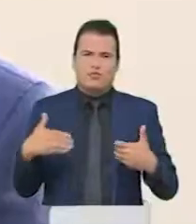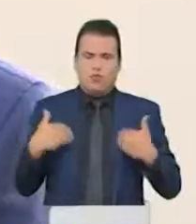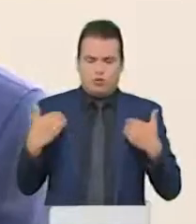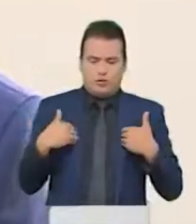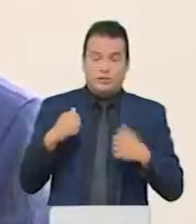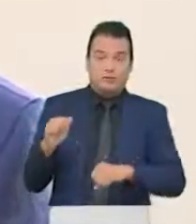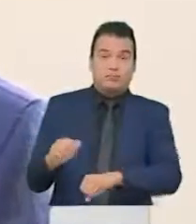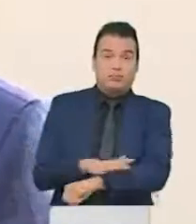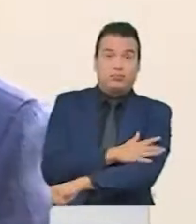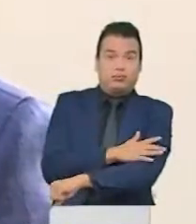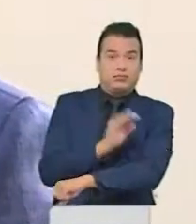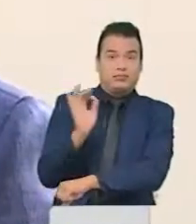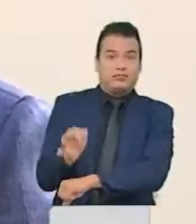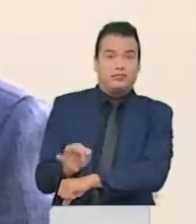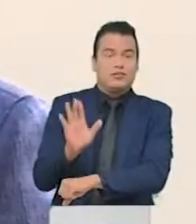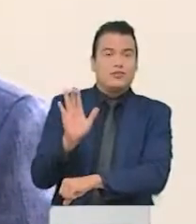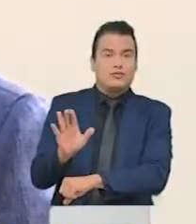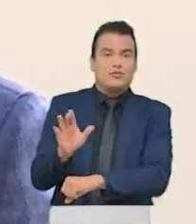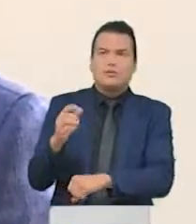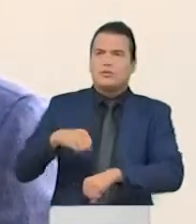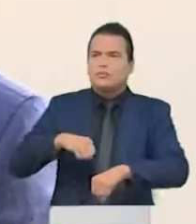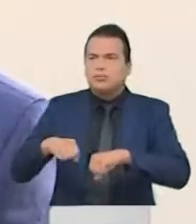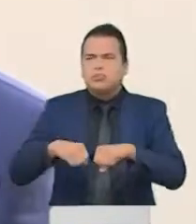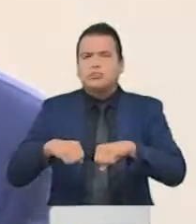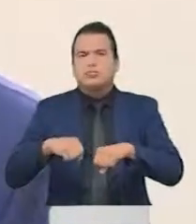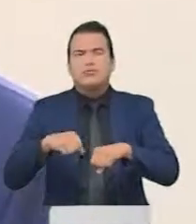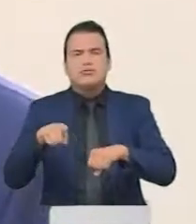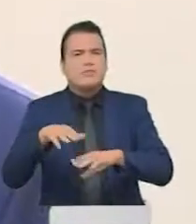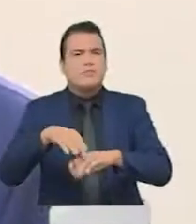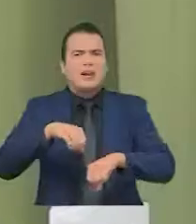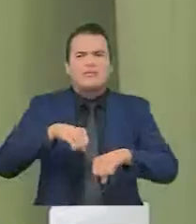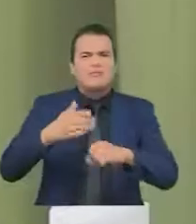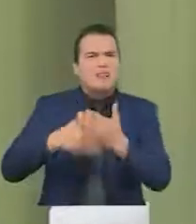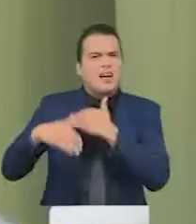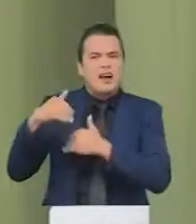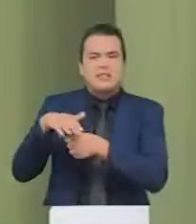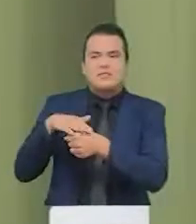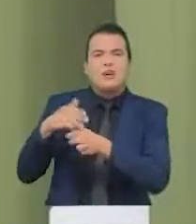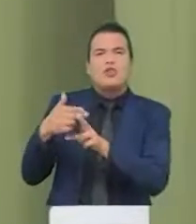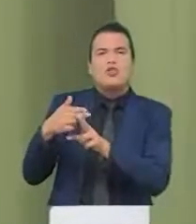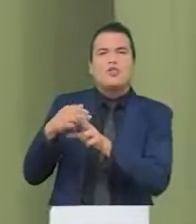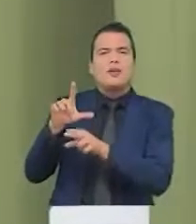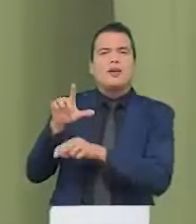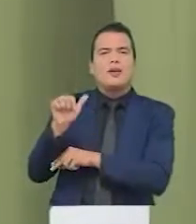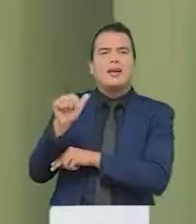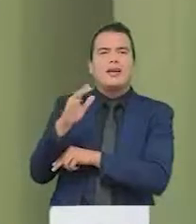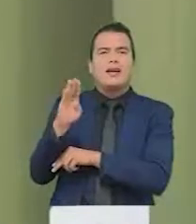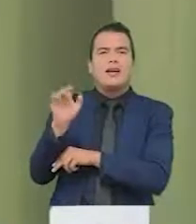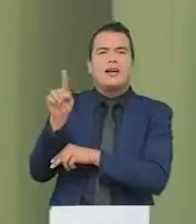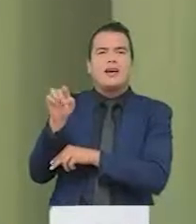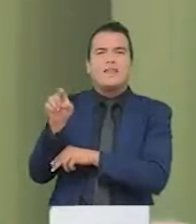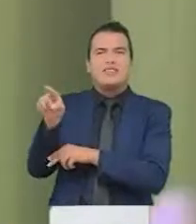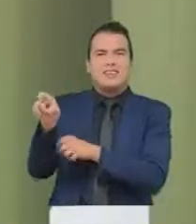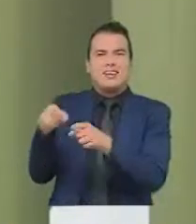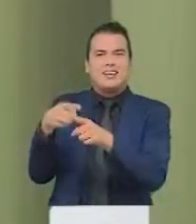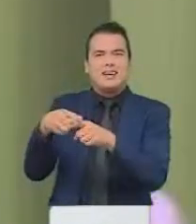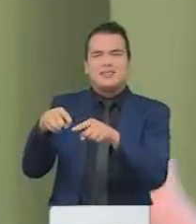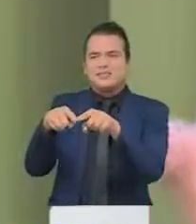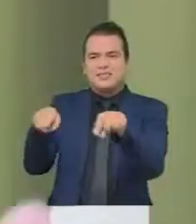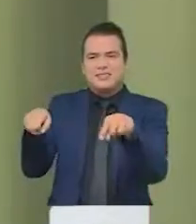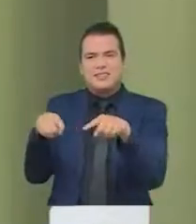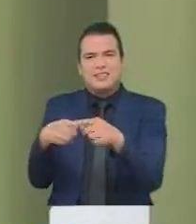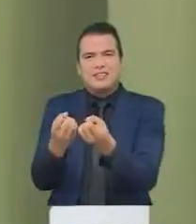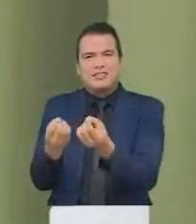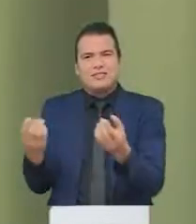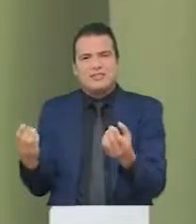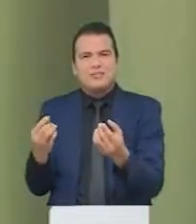gusto increíble muchos la recuerdan en los alumbrados navideños en el barrio la base precisamente